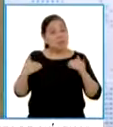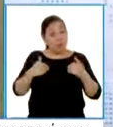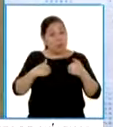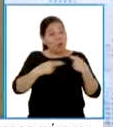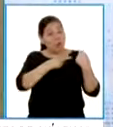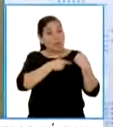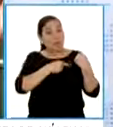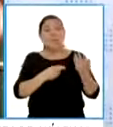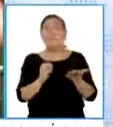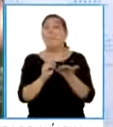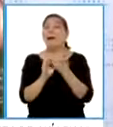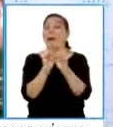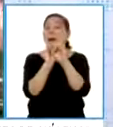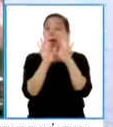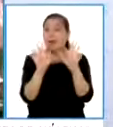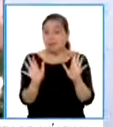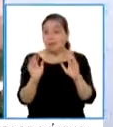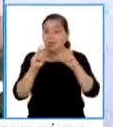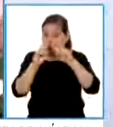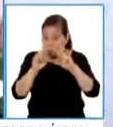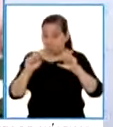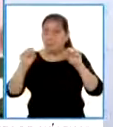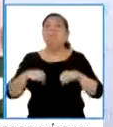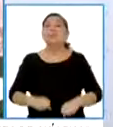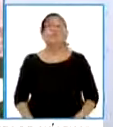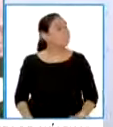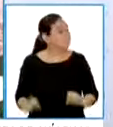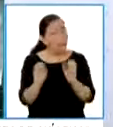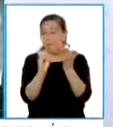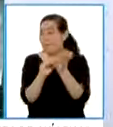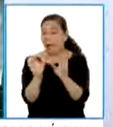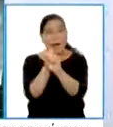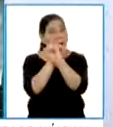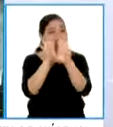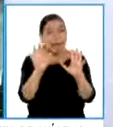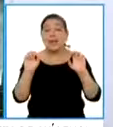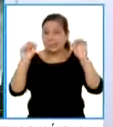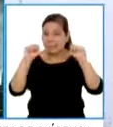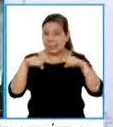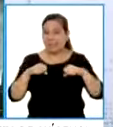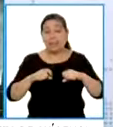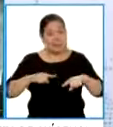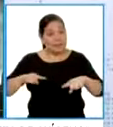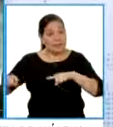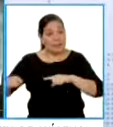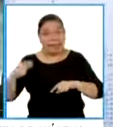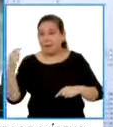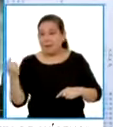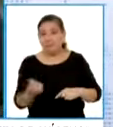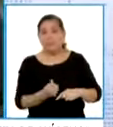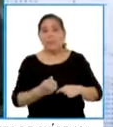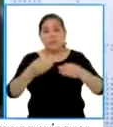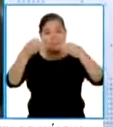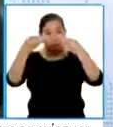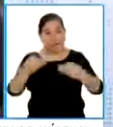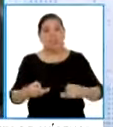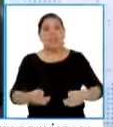competencia. Pide transparencia, sí, en esta investigación. Total transparencia, diligencia y severidad.